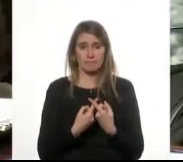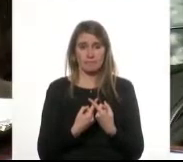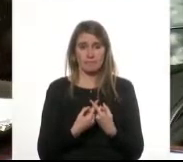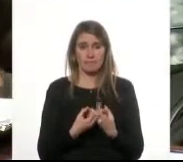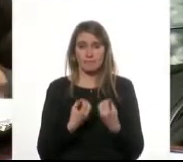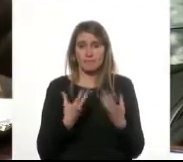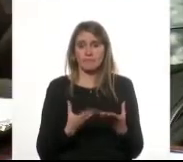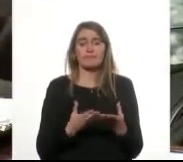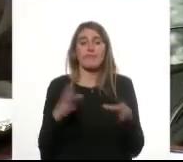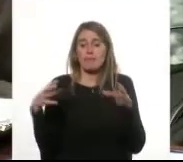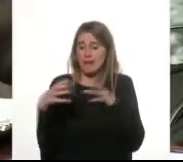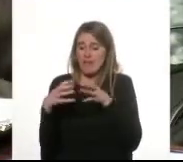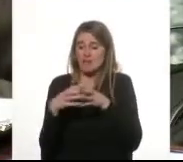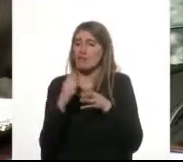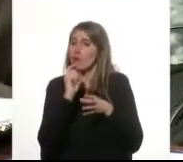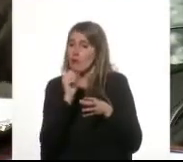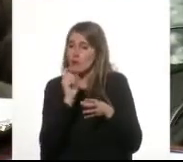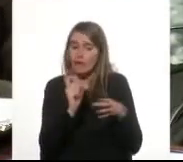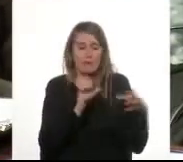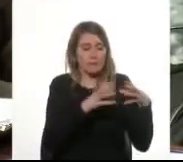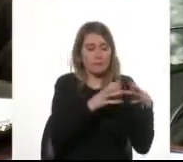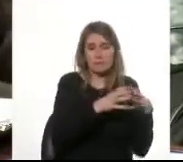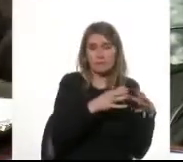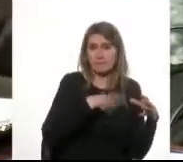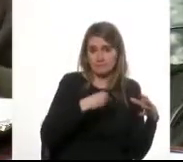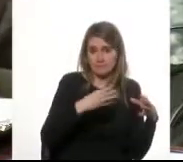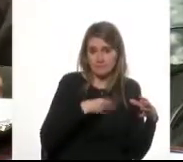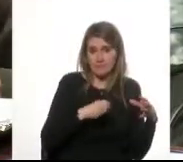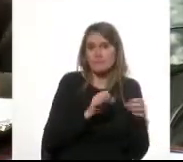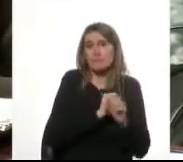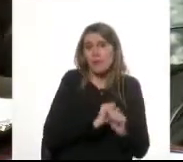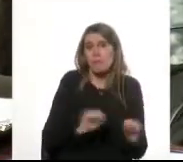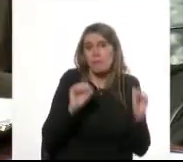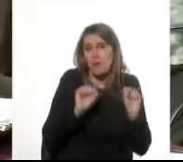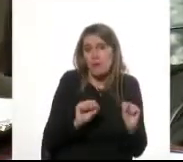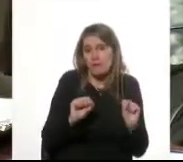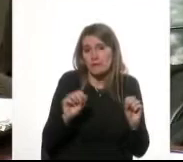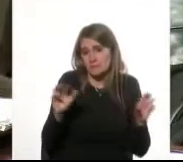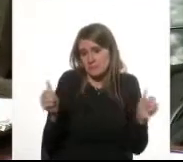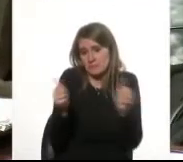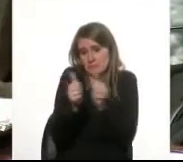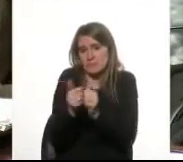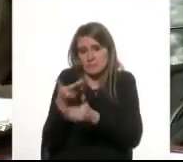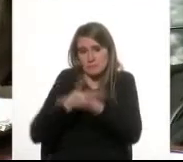o que el Partido Colorado o el Partido Nacional podían tener alguna connivencia